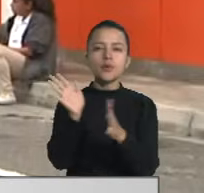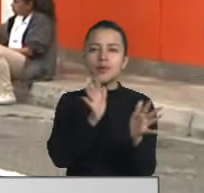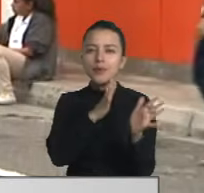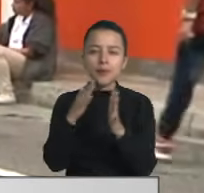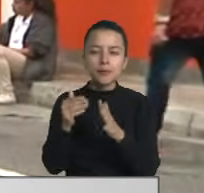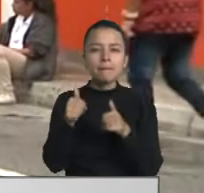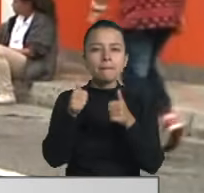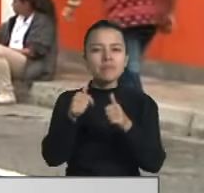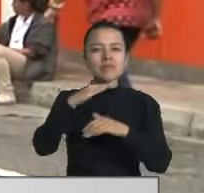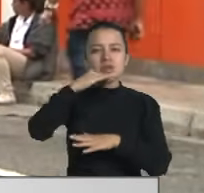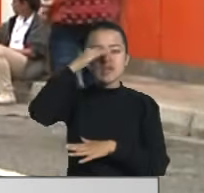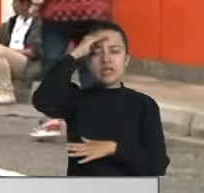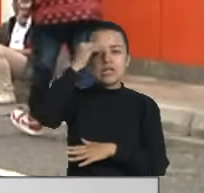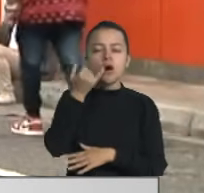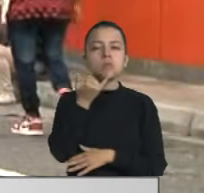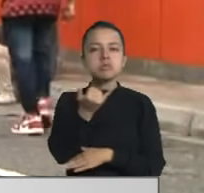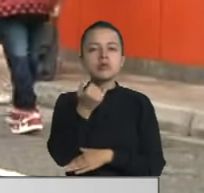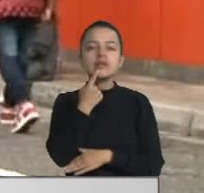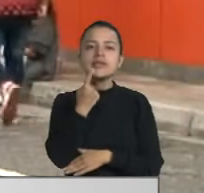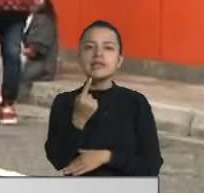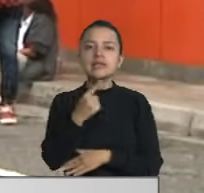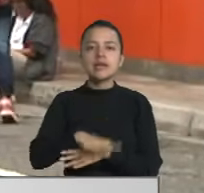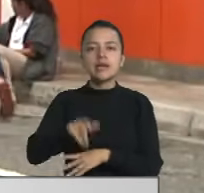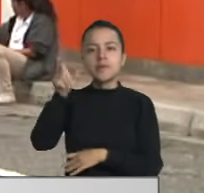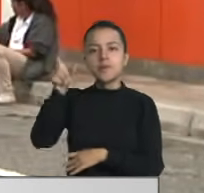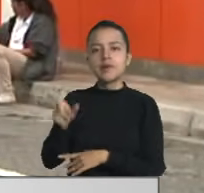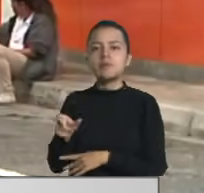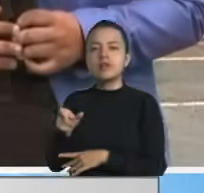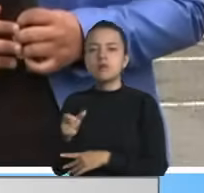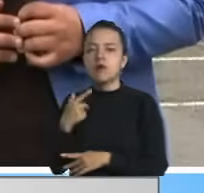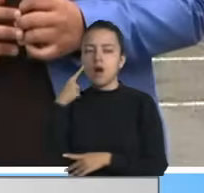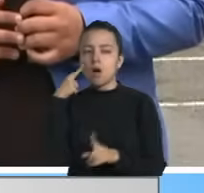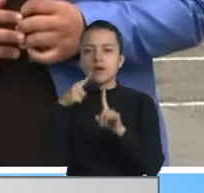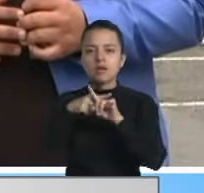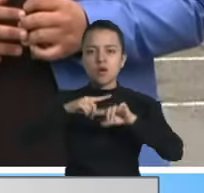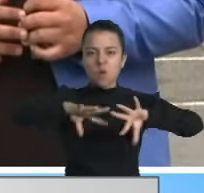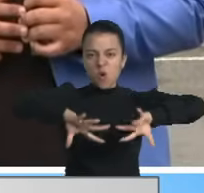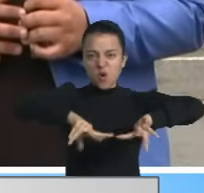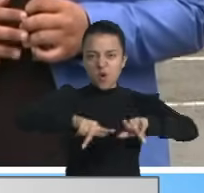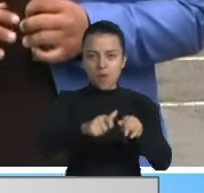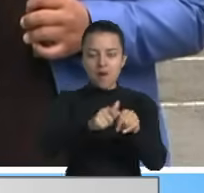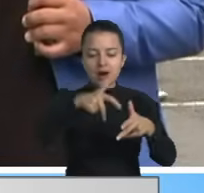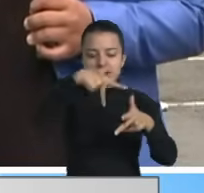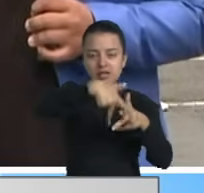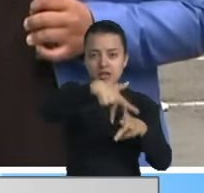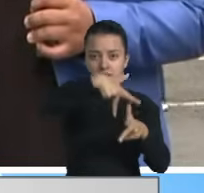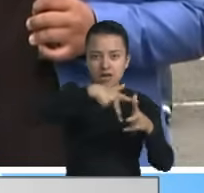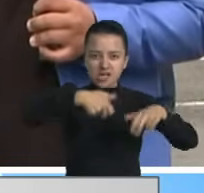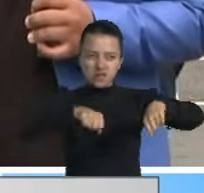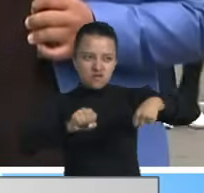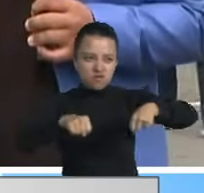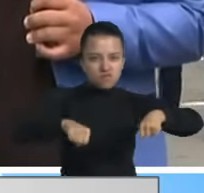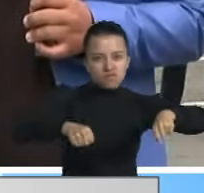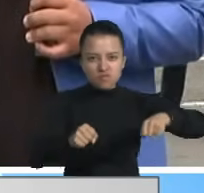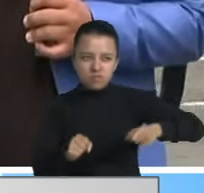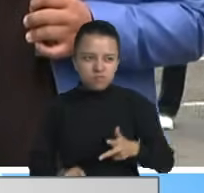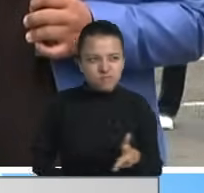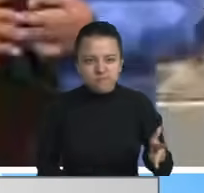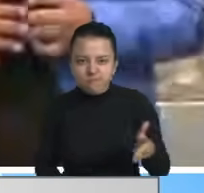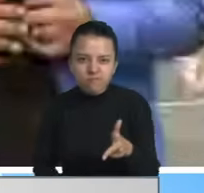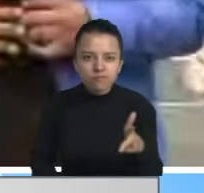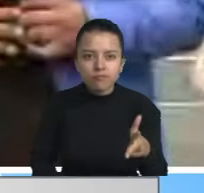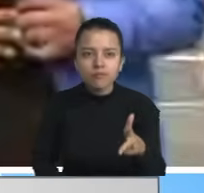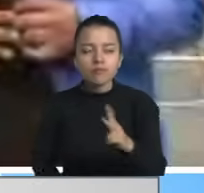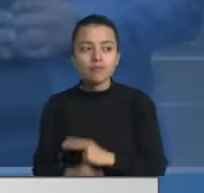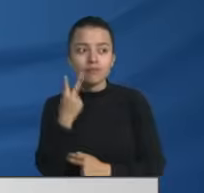las autoridades confirmaron que un presunto fletero fue abatido en medio de un atraco, al parecer cuando unas personas salían